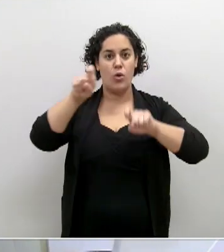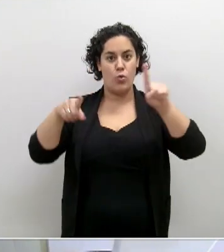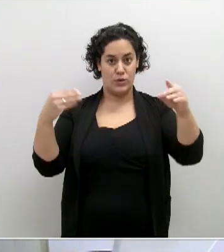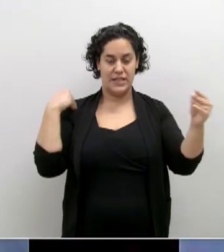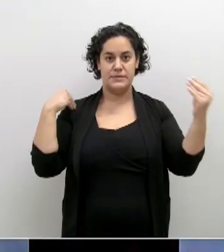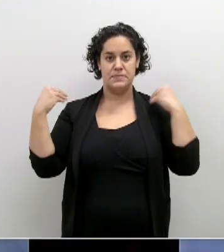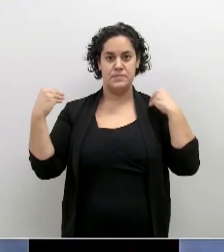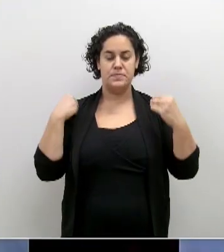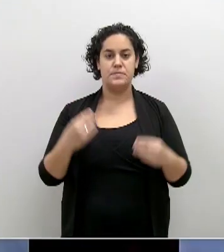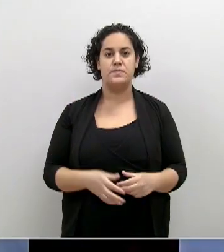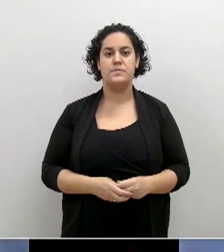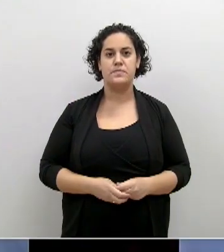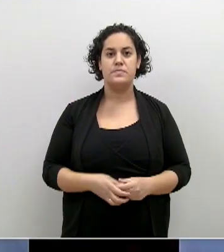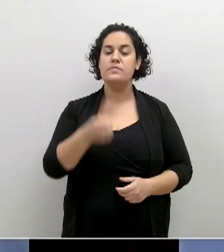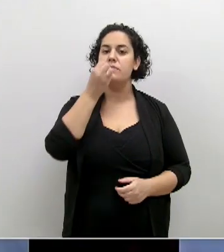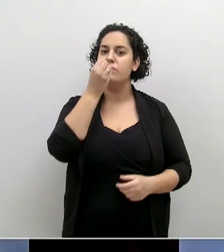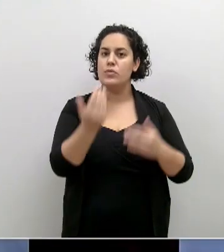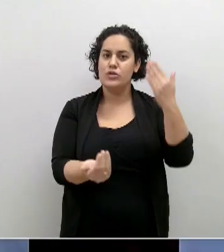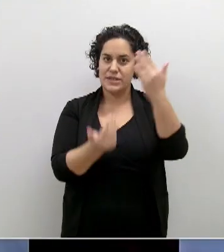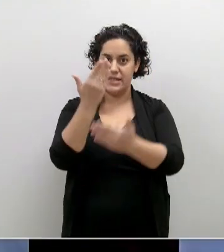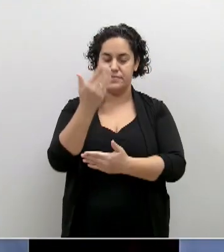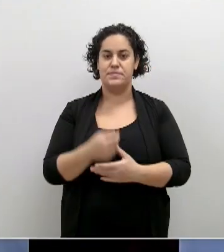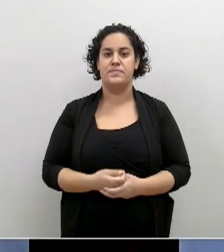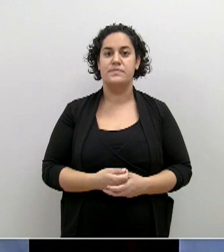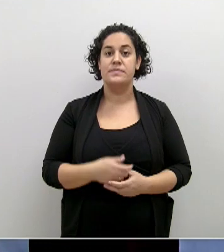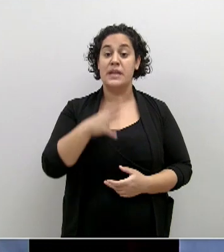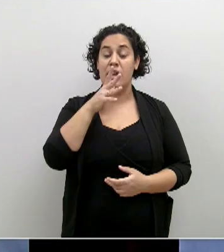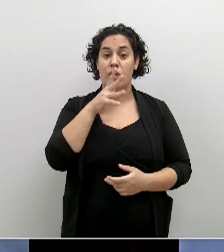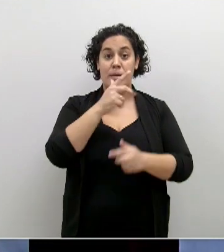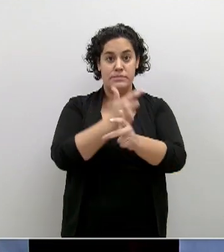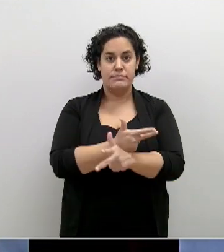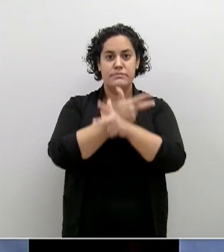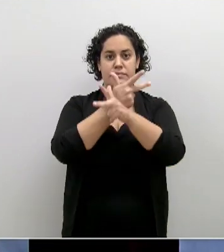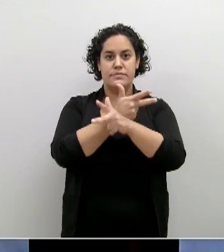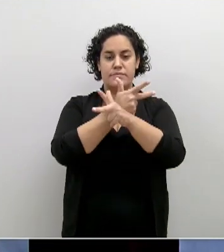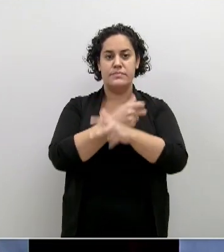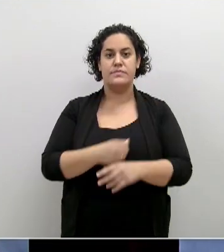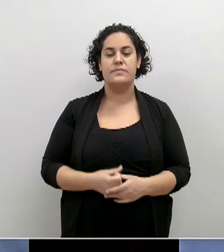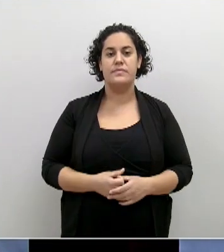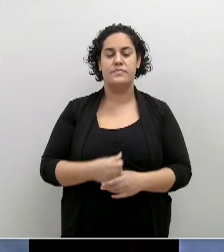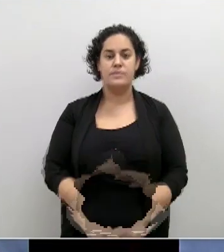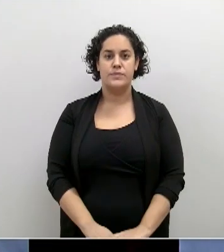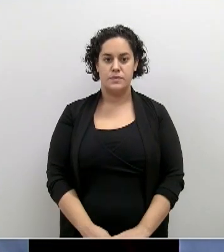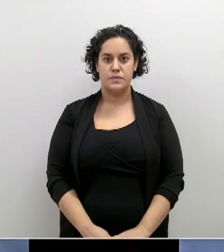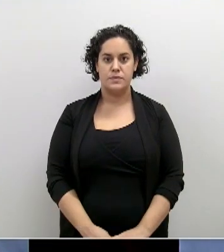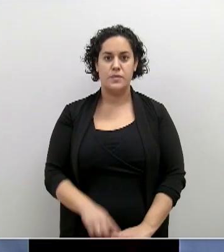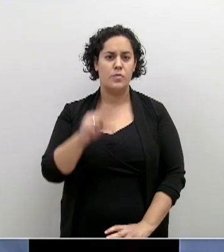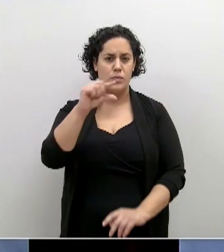existir. Buenos días. A continuación, por videoconferencia, interviene Javier Pérez Parra, de La Verdad.